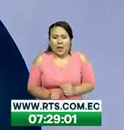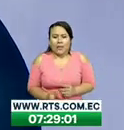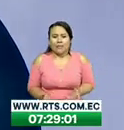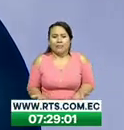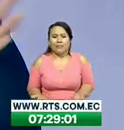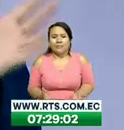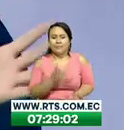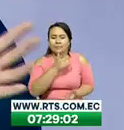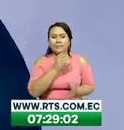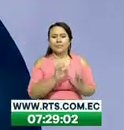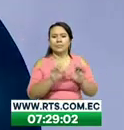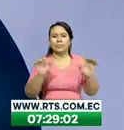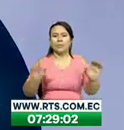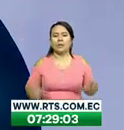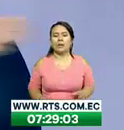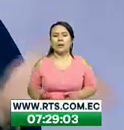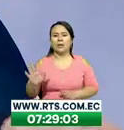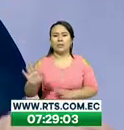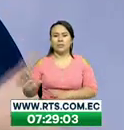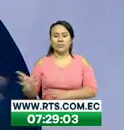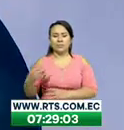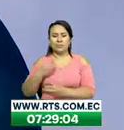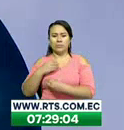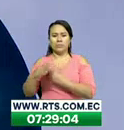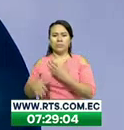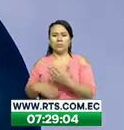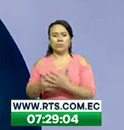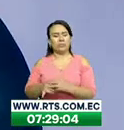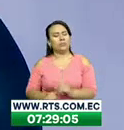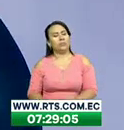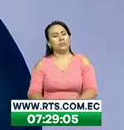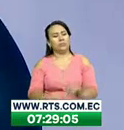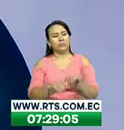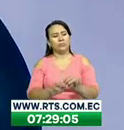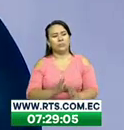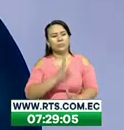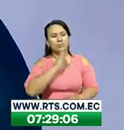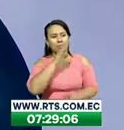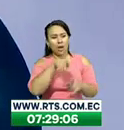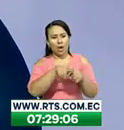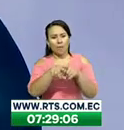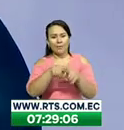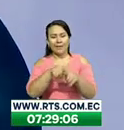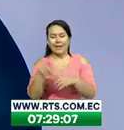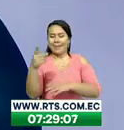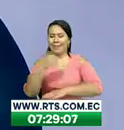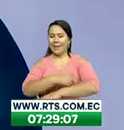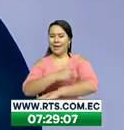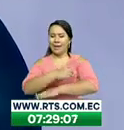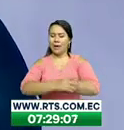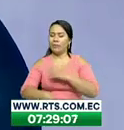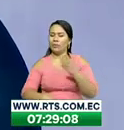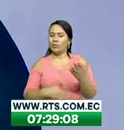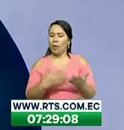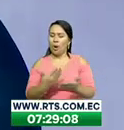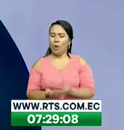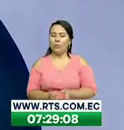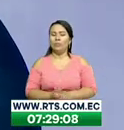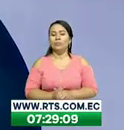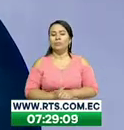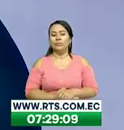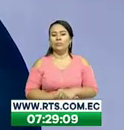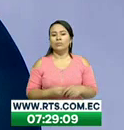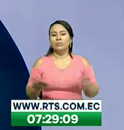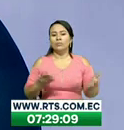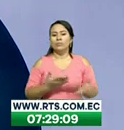administrada privadamente en ese sentido, porque del Estado siempre va a permanecer, que pueda competir en el día a día con dos tiburones, en donde